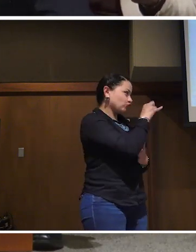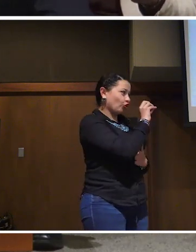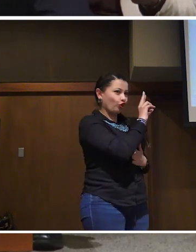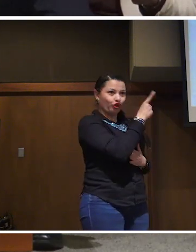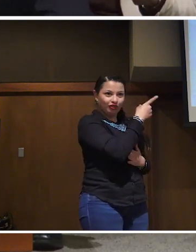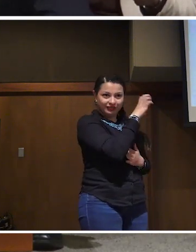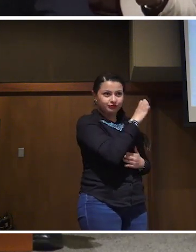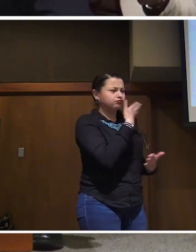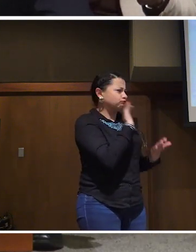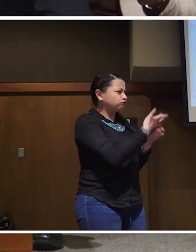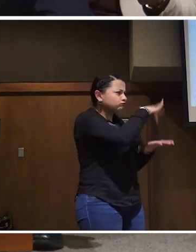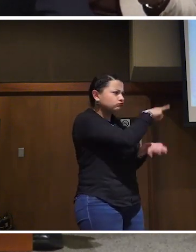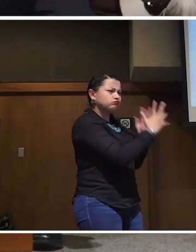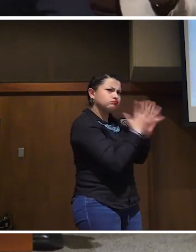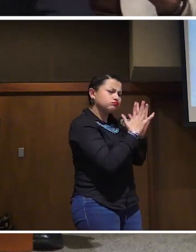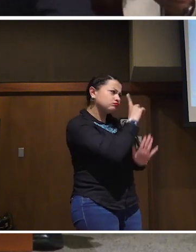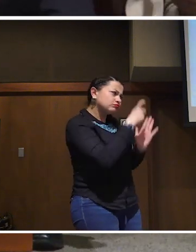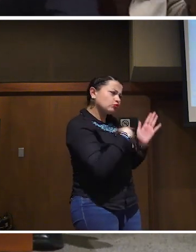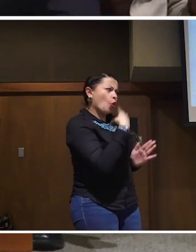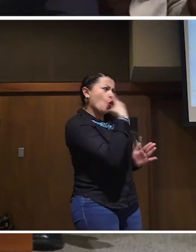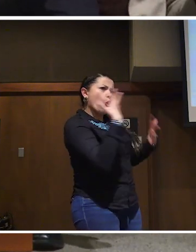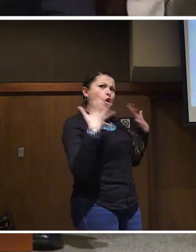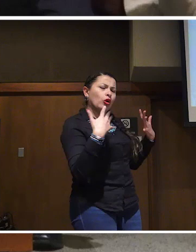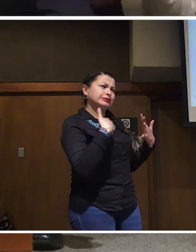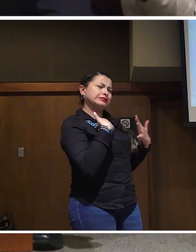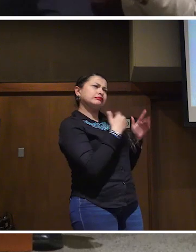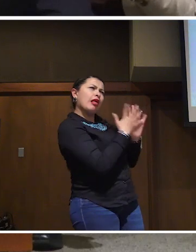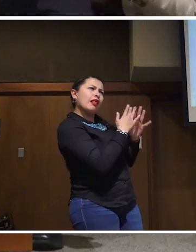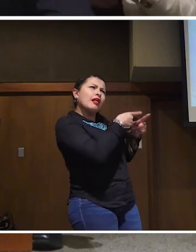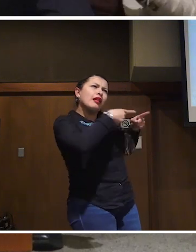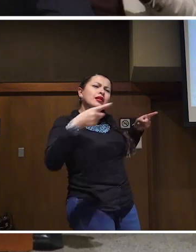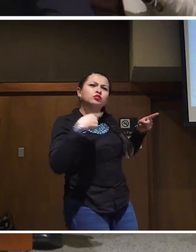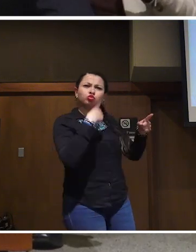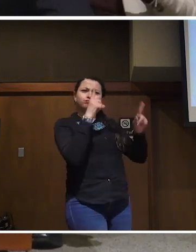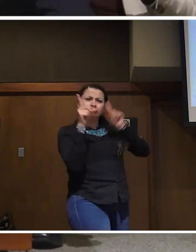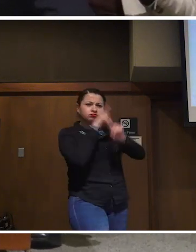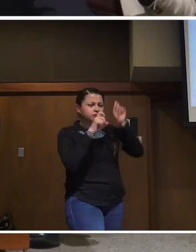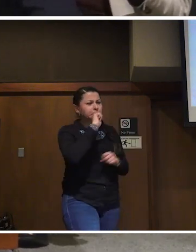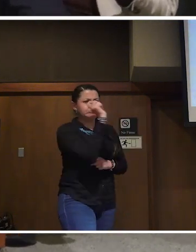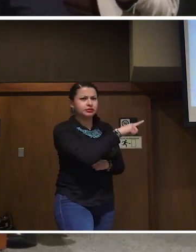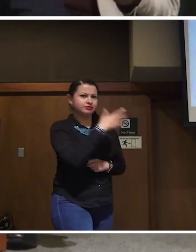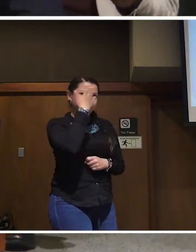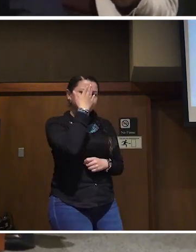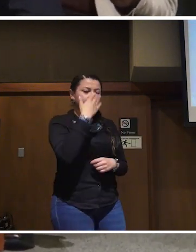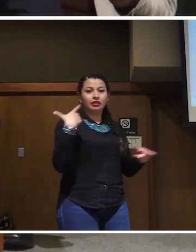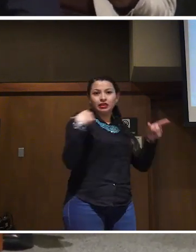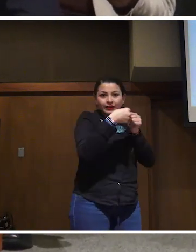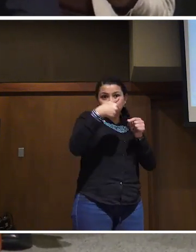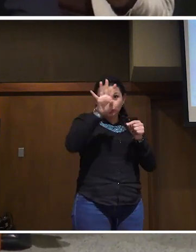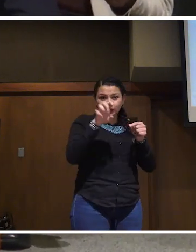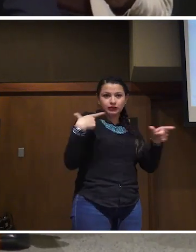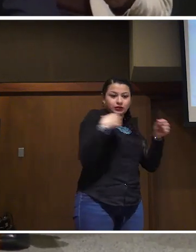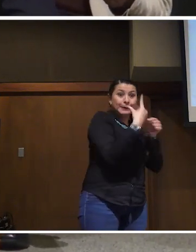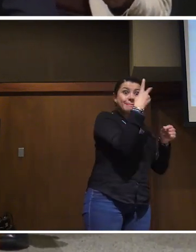Buenas tardes a todos y buenas tardes a Jorge. Gracias por venir y contarnos un poco de esta historia, y me hace reflexionar